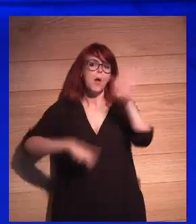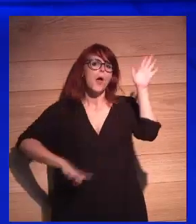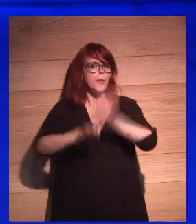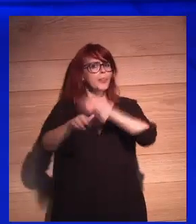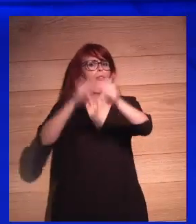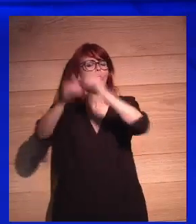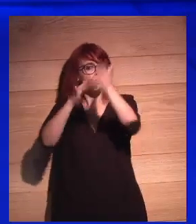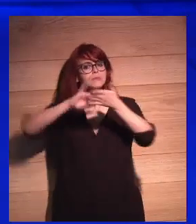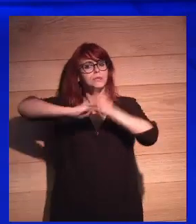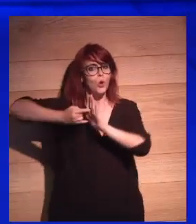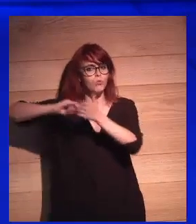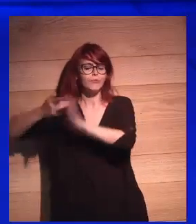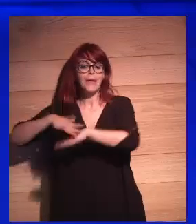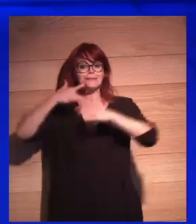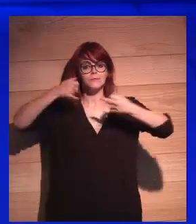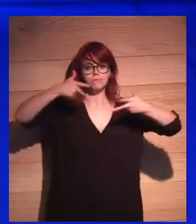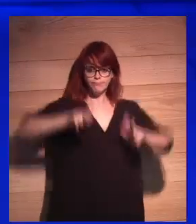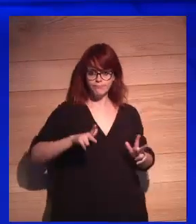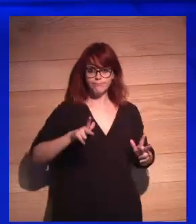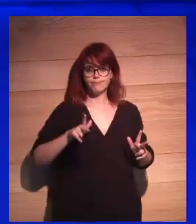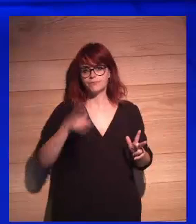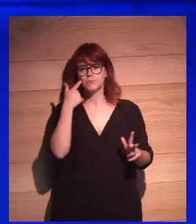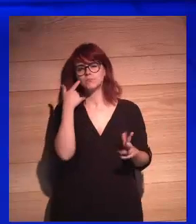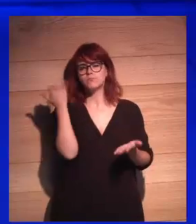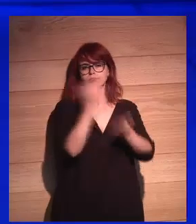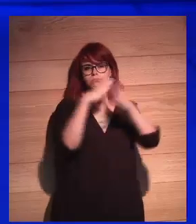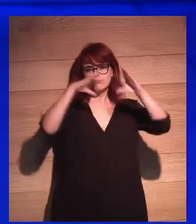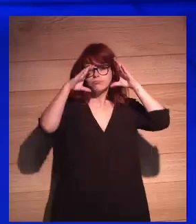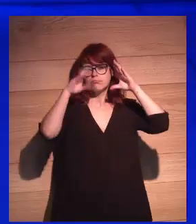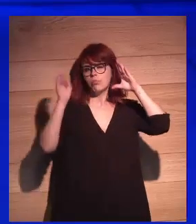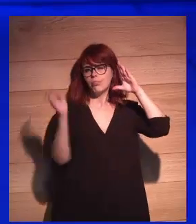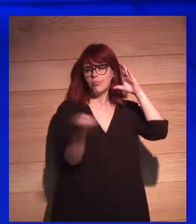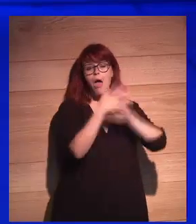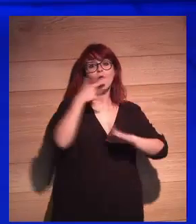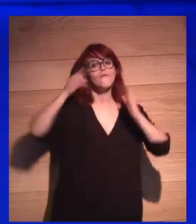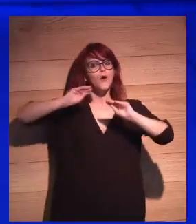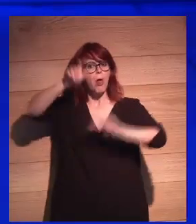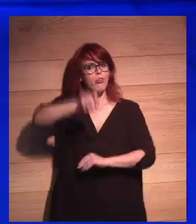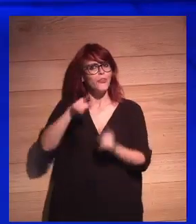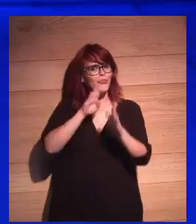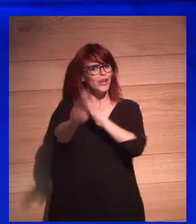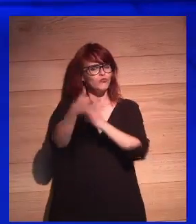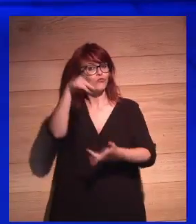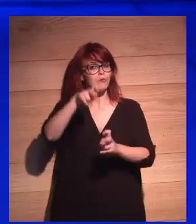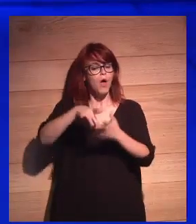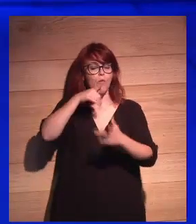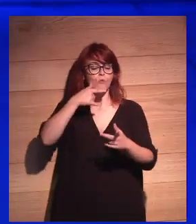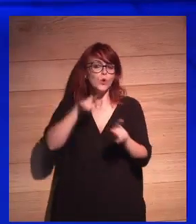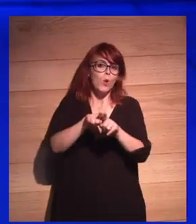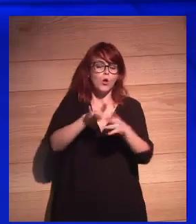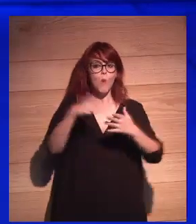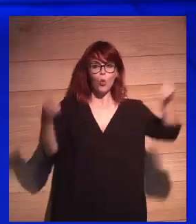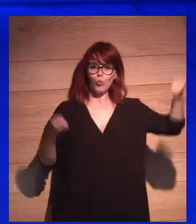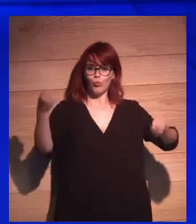tecnología, es una experiencia estática, sentada. Entonces ya hemos dado el siguiente paso. Ahora estamos formando directamente, tenemos todo el flujo para un